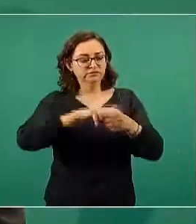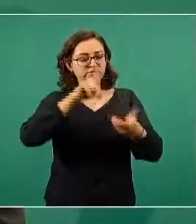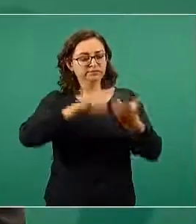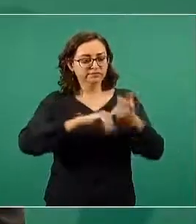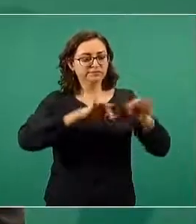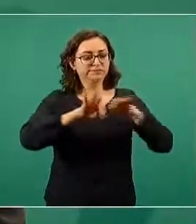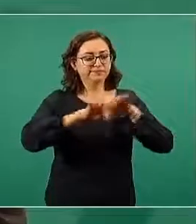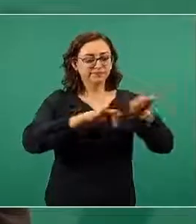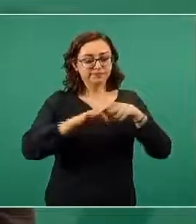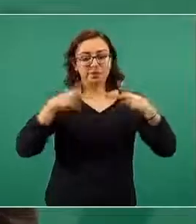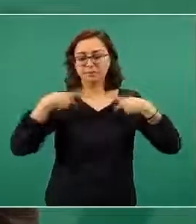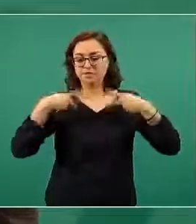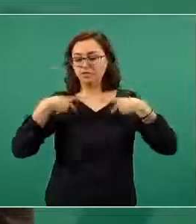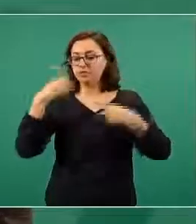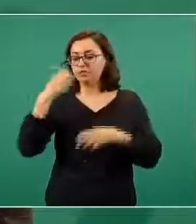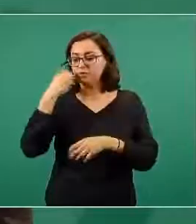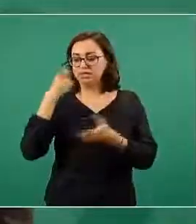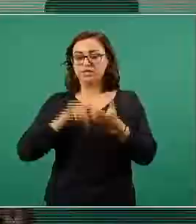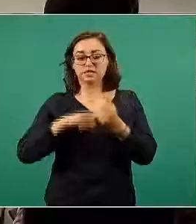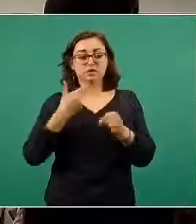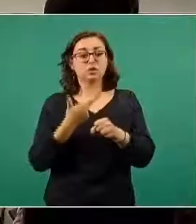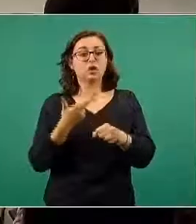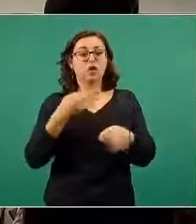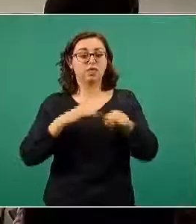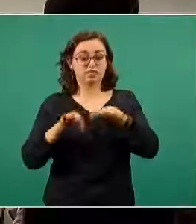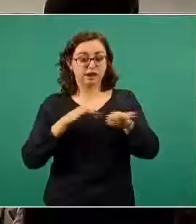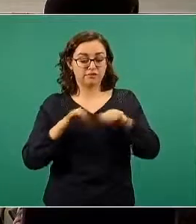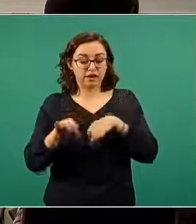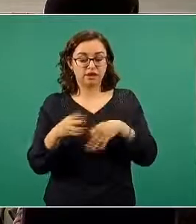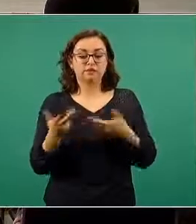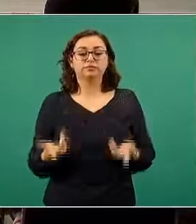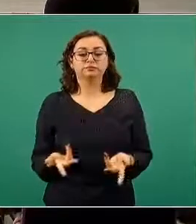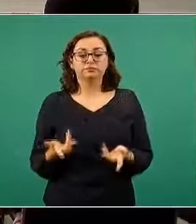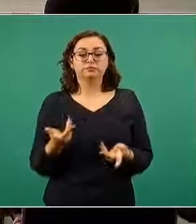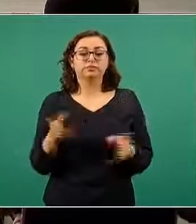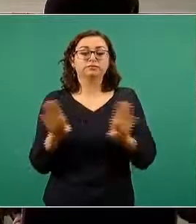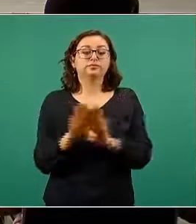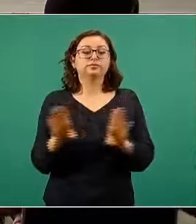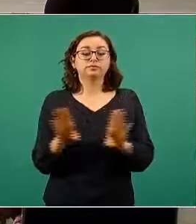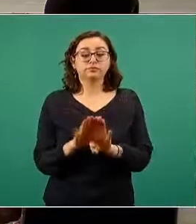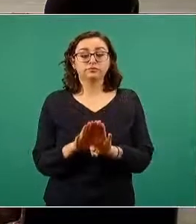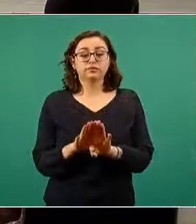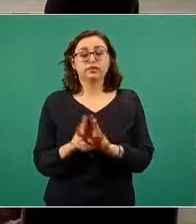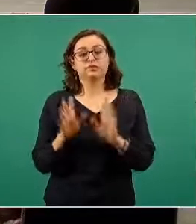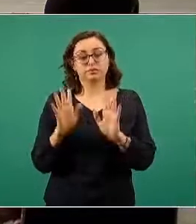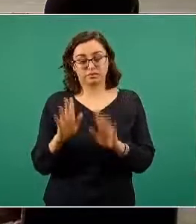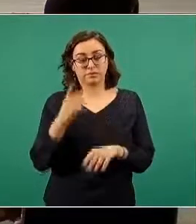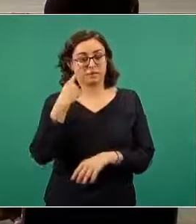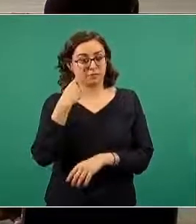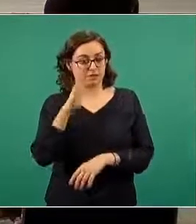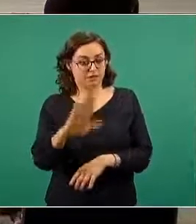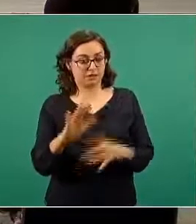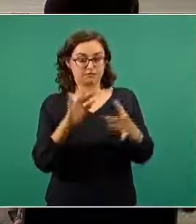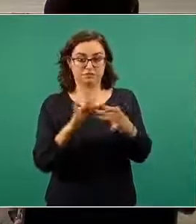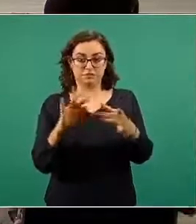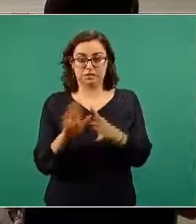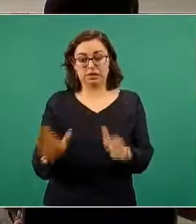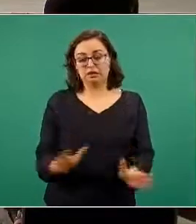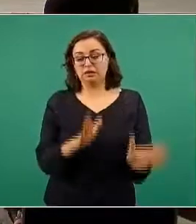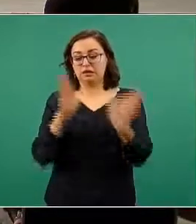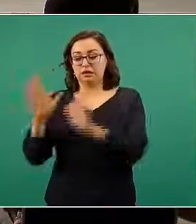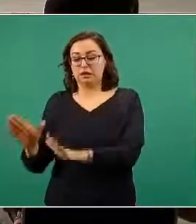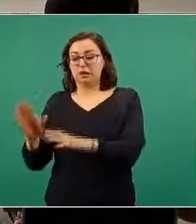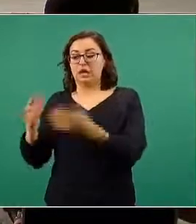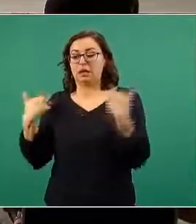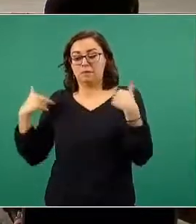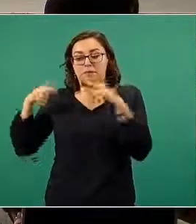Nacional de Salud y al personal docente. Particularmente para el personal docente se designaron